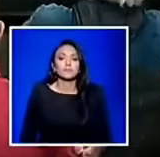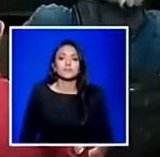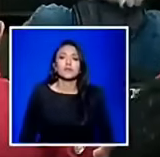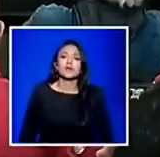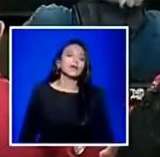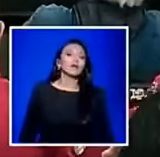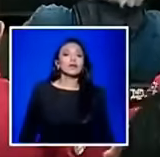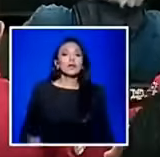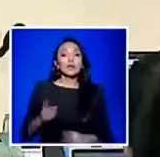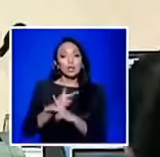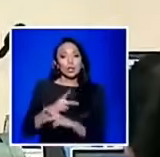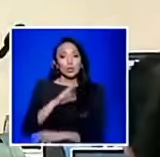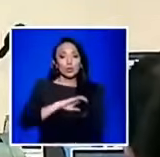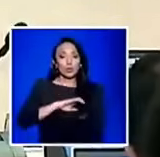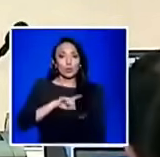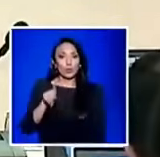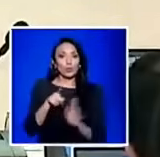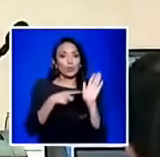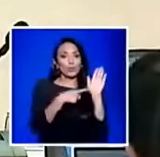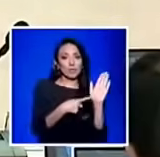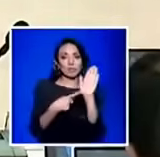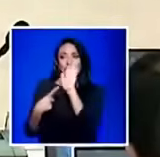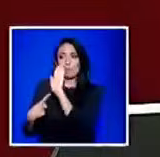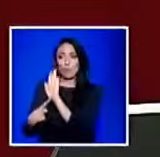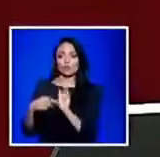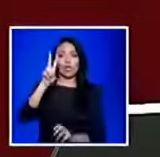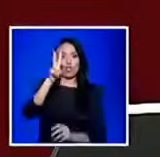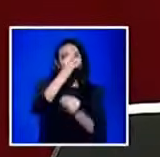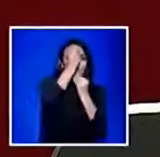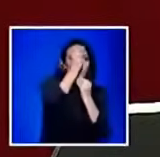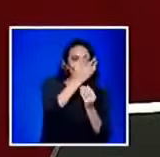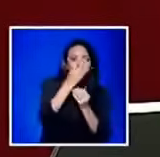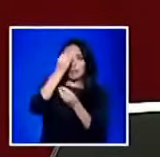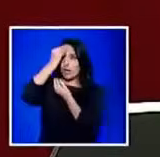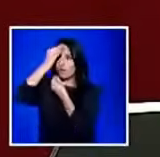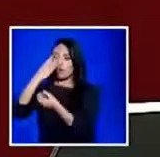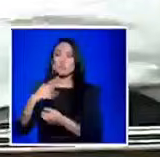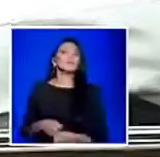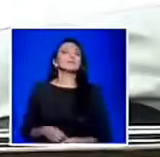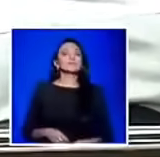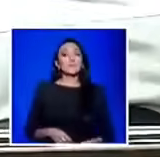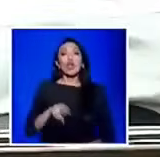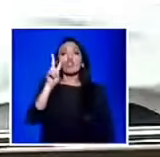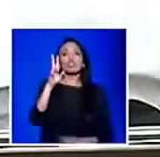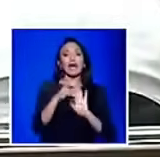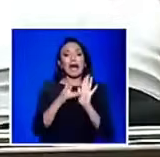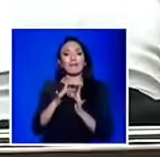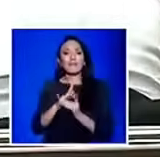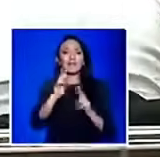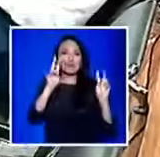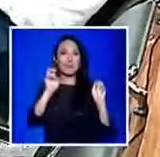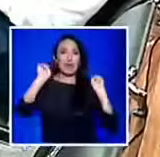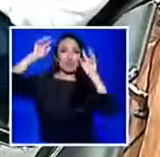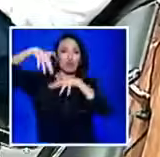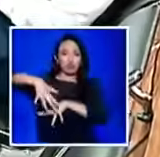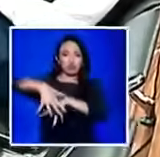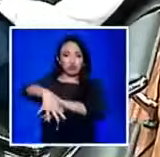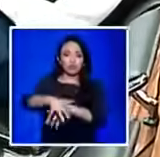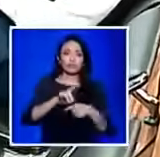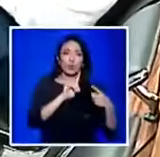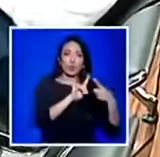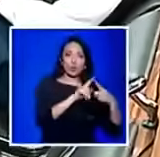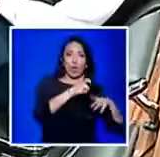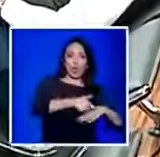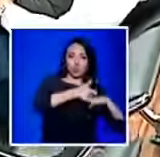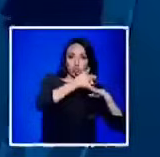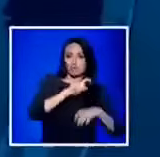En el Consejo Metropolitano se expusieron dos informes sobre el aluvión que ocurrió el 2 de abril. El uno por parte de las autoridades